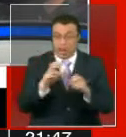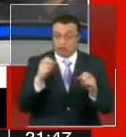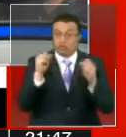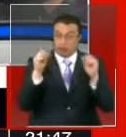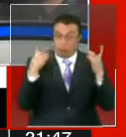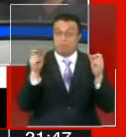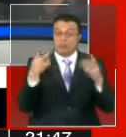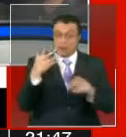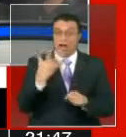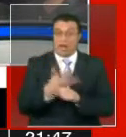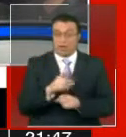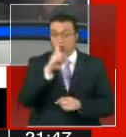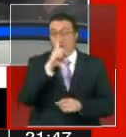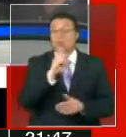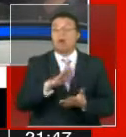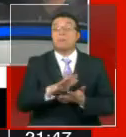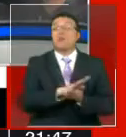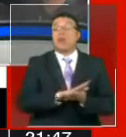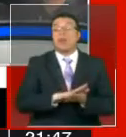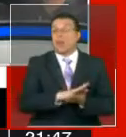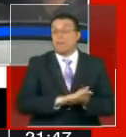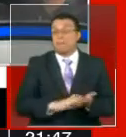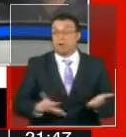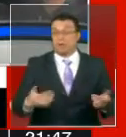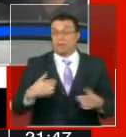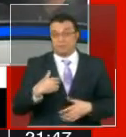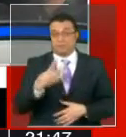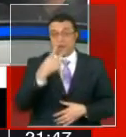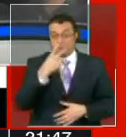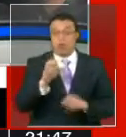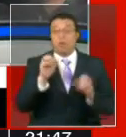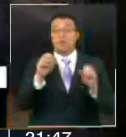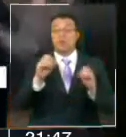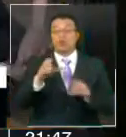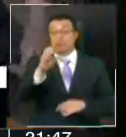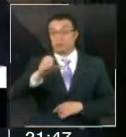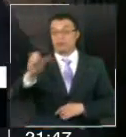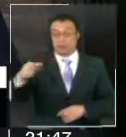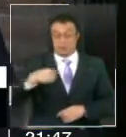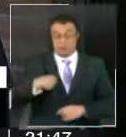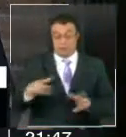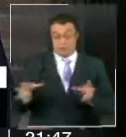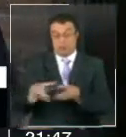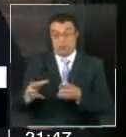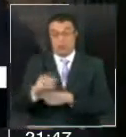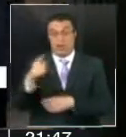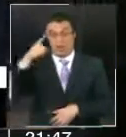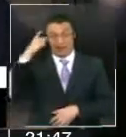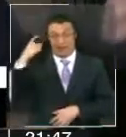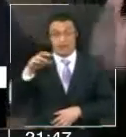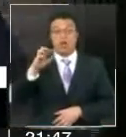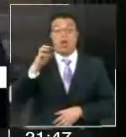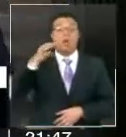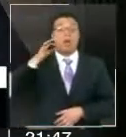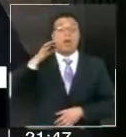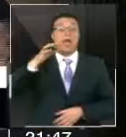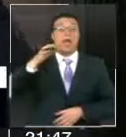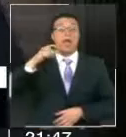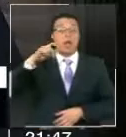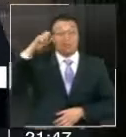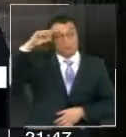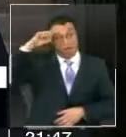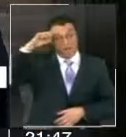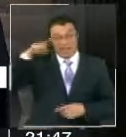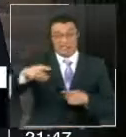sorpresas. Como por ejemplo, yo veo que mucha gente de mi sector cree que Providencia está regalado, que es llegar y